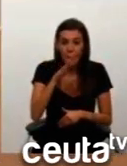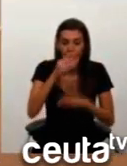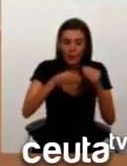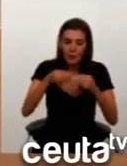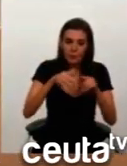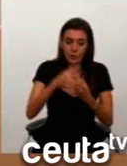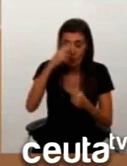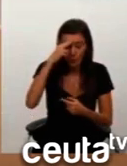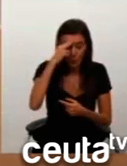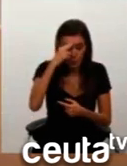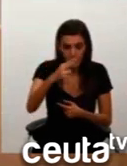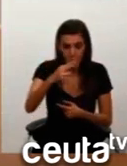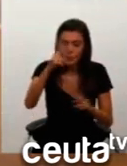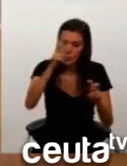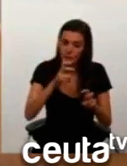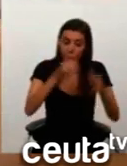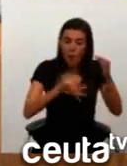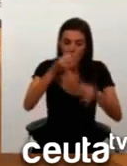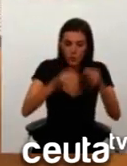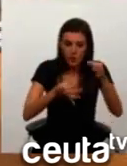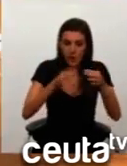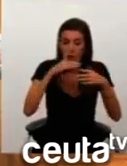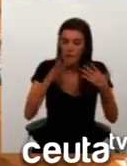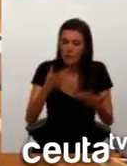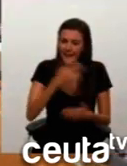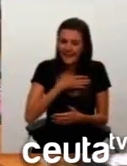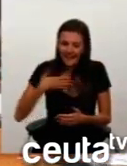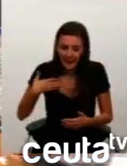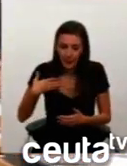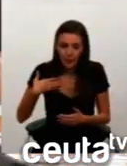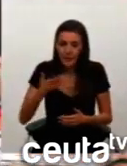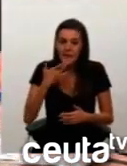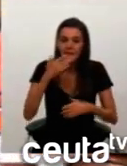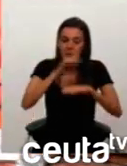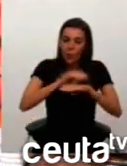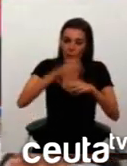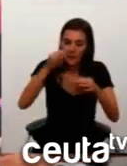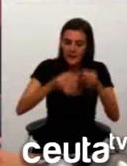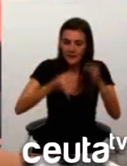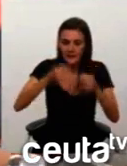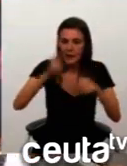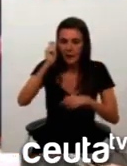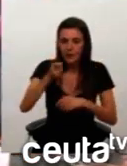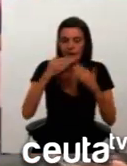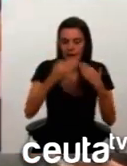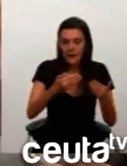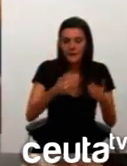muy respetuosos con la justicia y, por tanto, queremos que se cumpla cuanto antes la sentencia judicial. Muchas